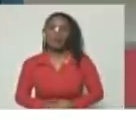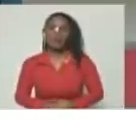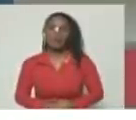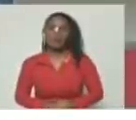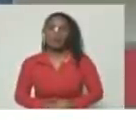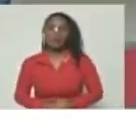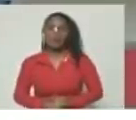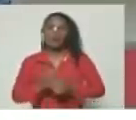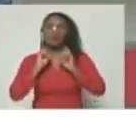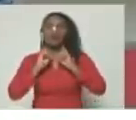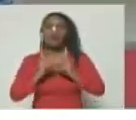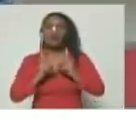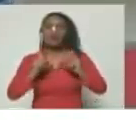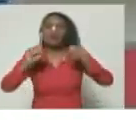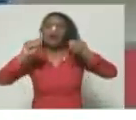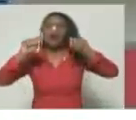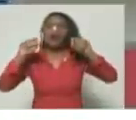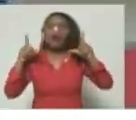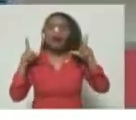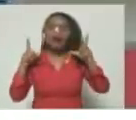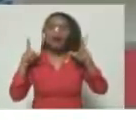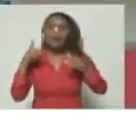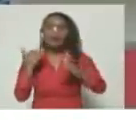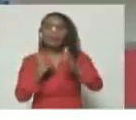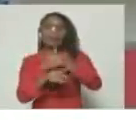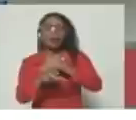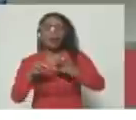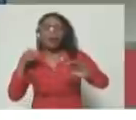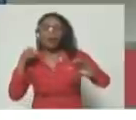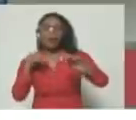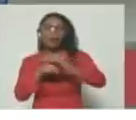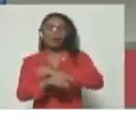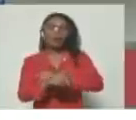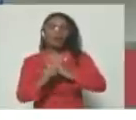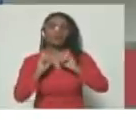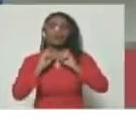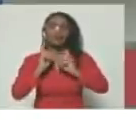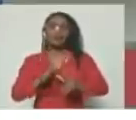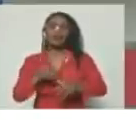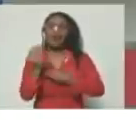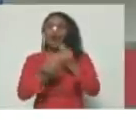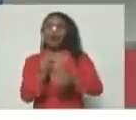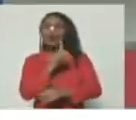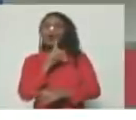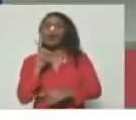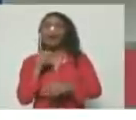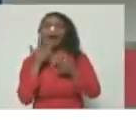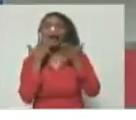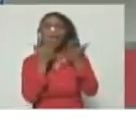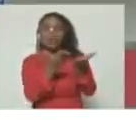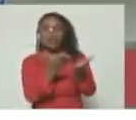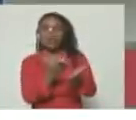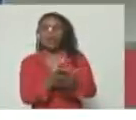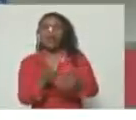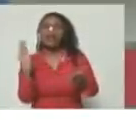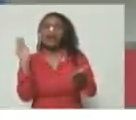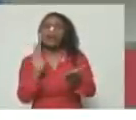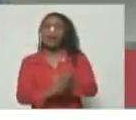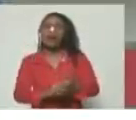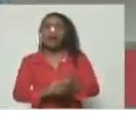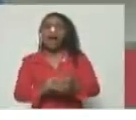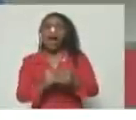por la vía hacia La Guaira y iba a pasar los túneles del cementerio del Paraíso. ¿Cómo se puede llamar a alguien que pone francotiradores